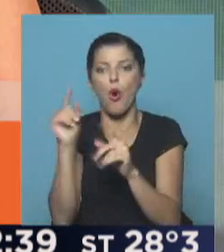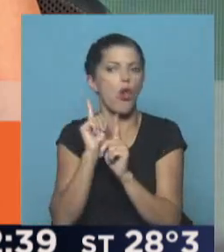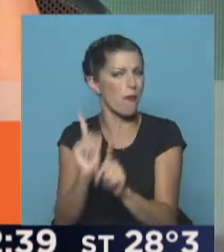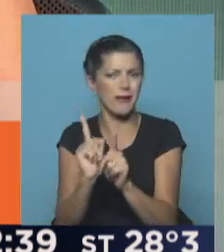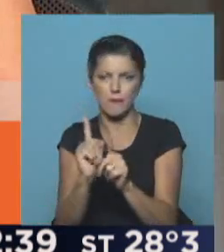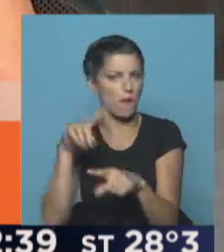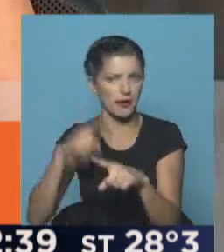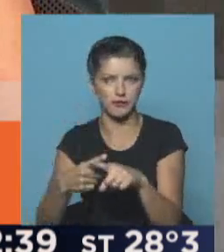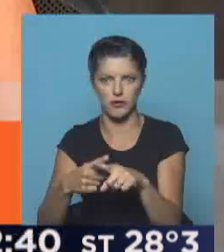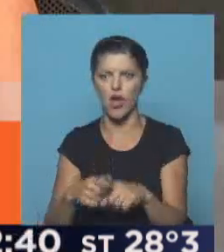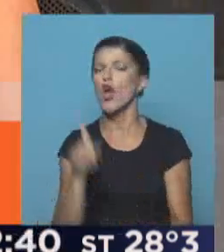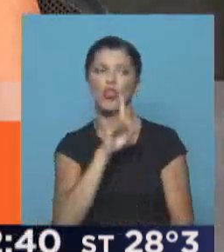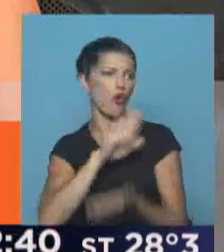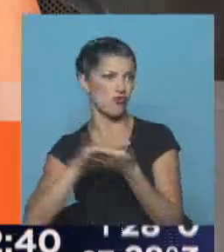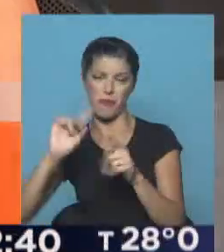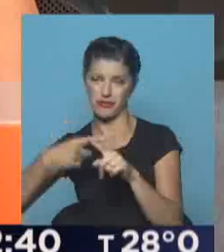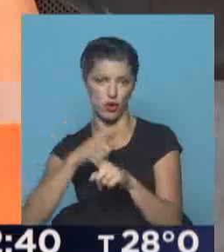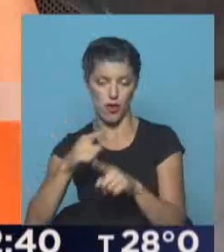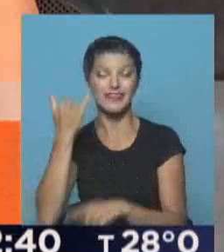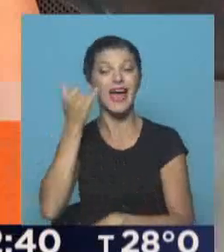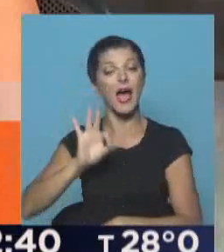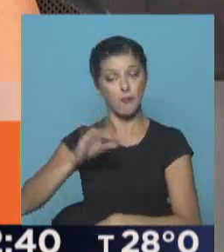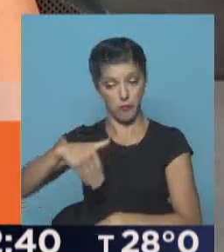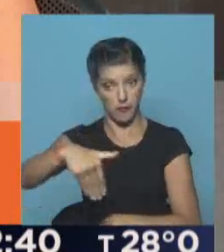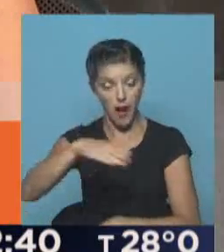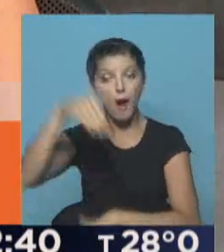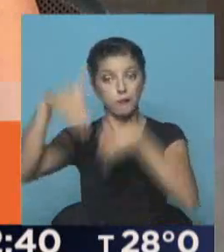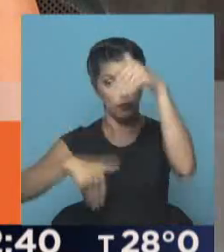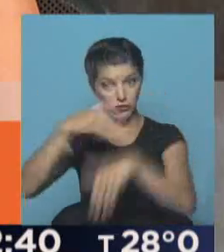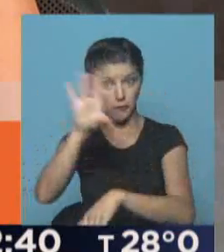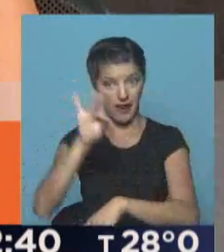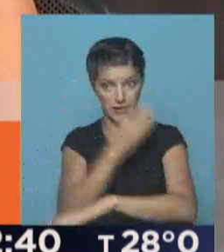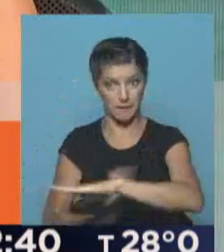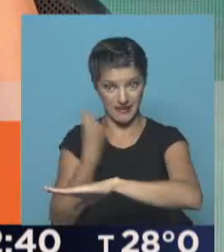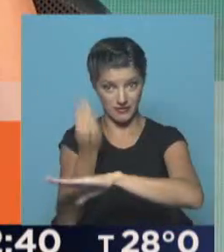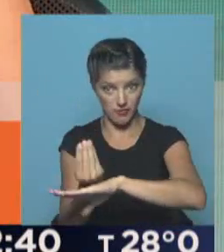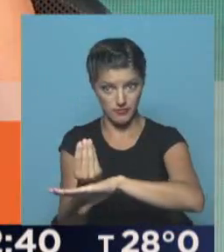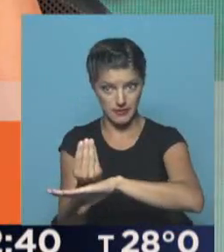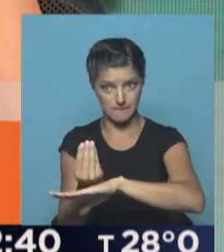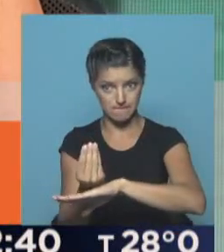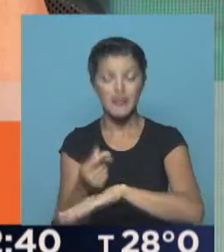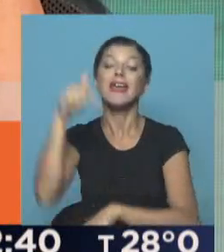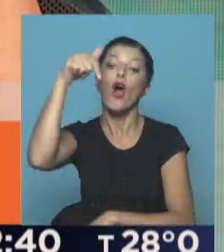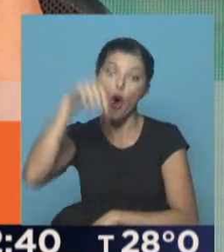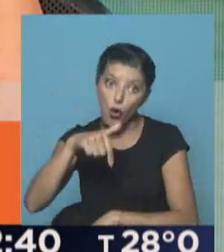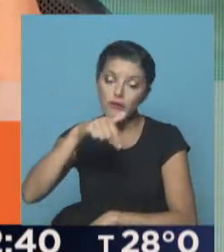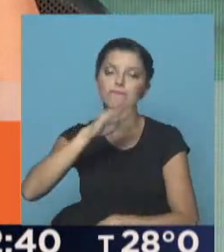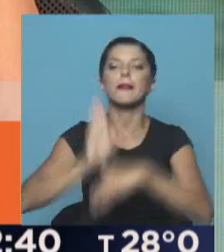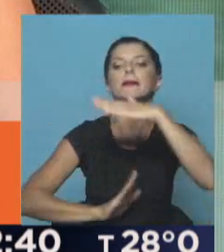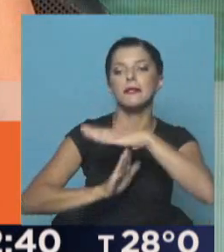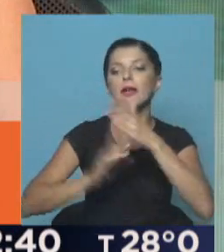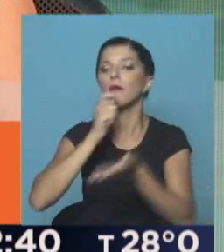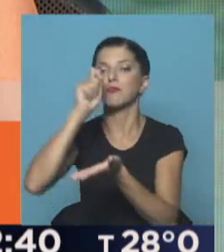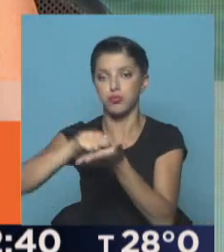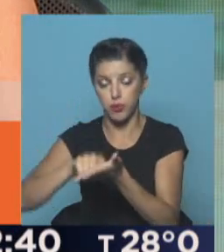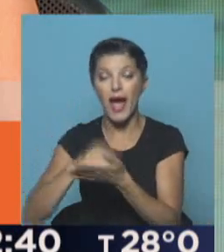no hay figura emergente. El próximo año hay elecciones presidenciales y encabeza las encuestas por ahora Andrés Manuel López Obrador, que